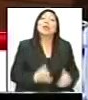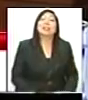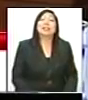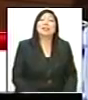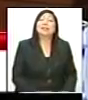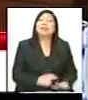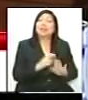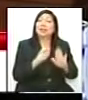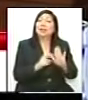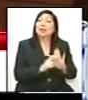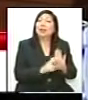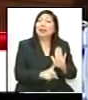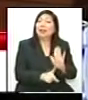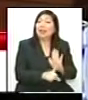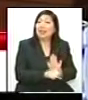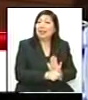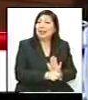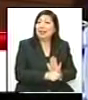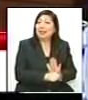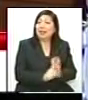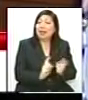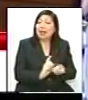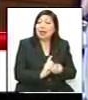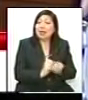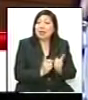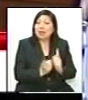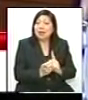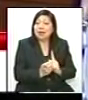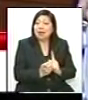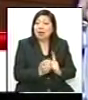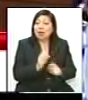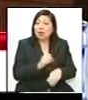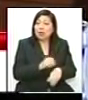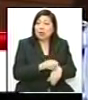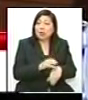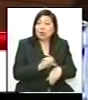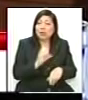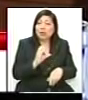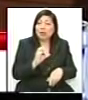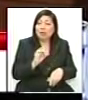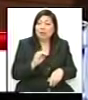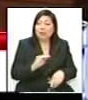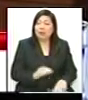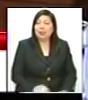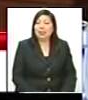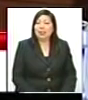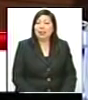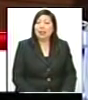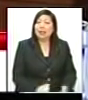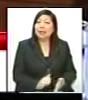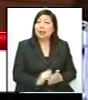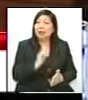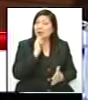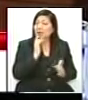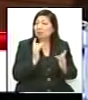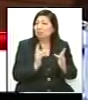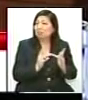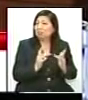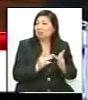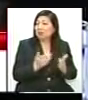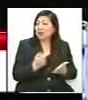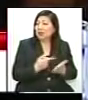este proyecto de ley? Reemplazar al Consejo Nacional de la Magistratura, que es un ente colegiado